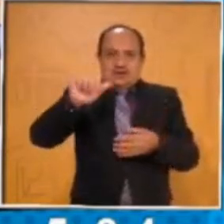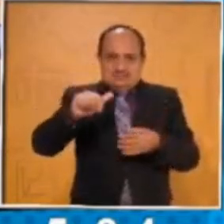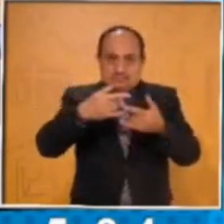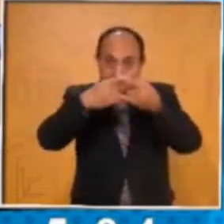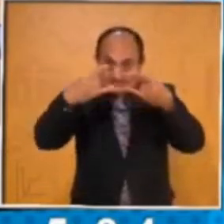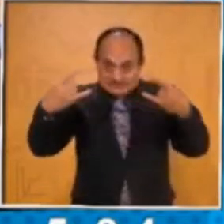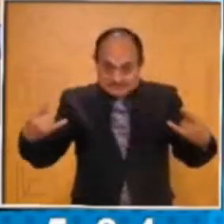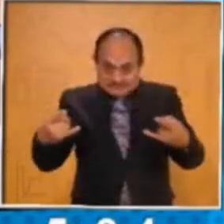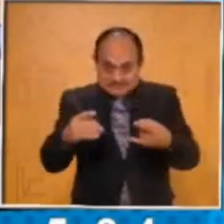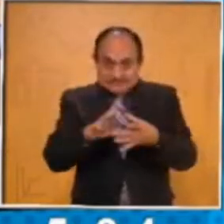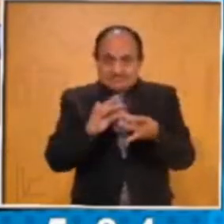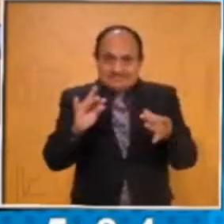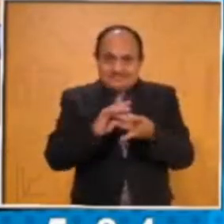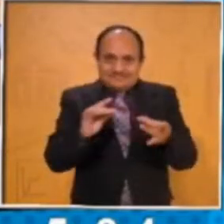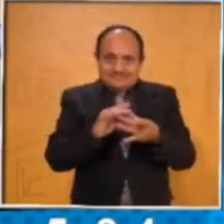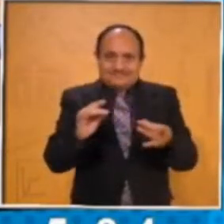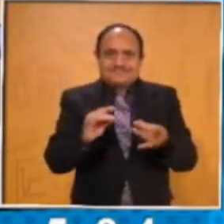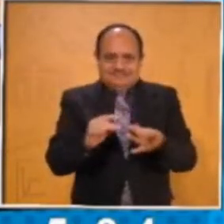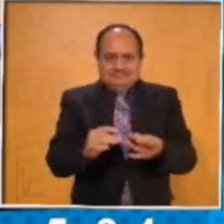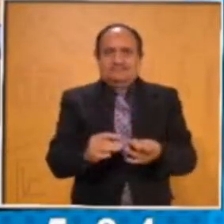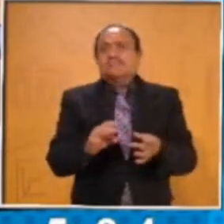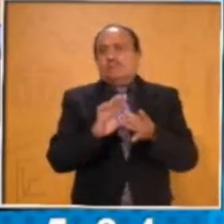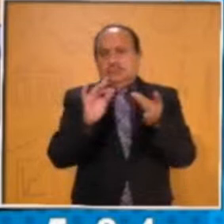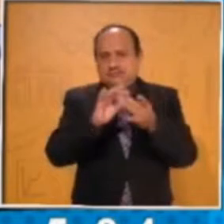Durán? Bueno, ¿qué les parece si se las cuento?